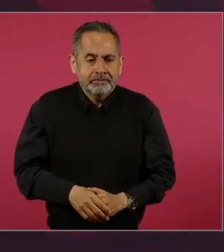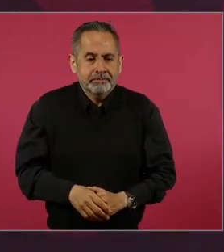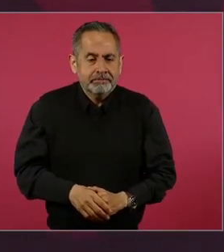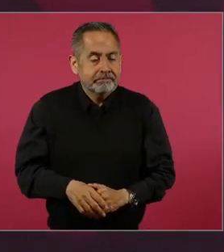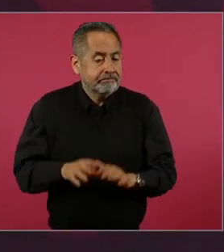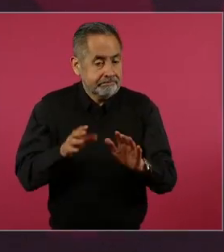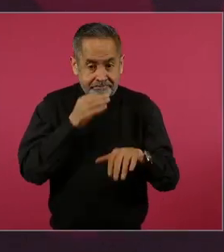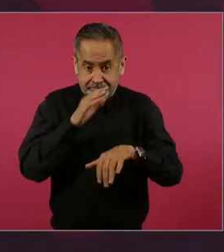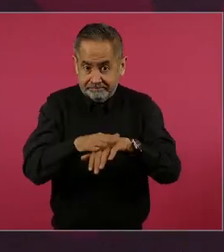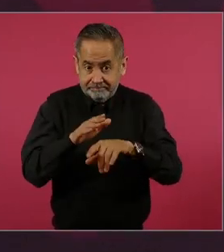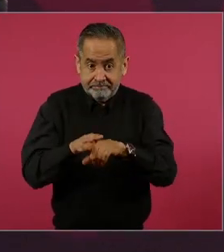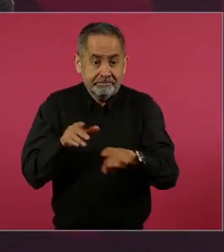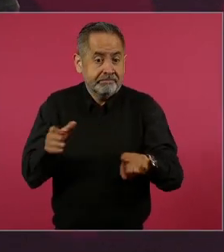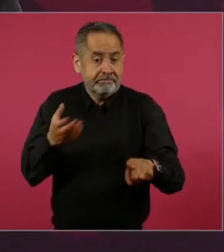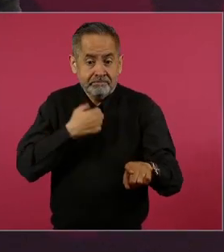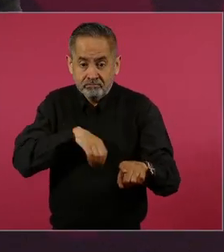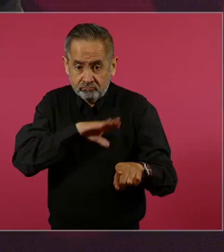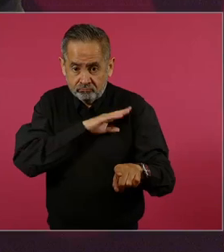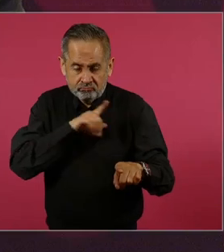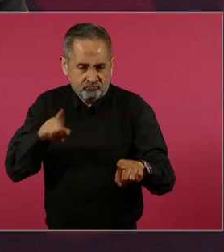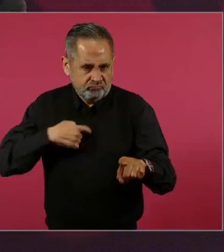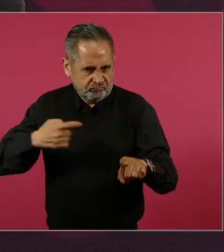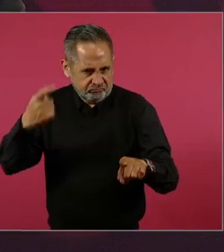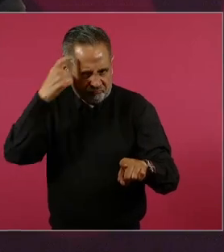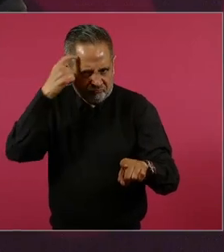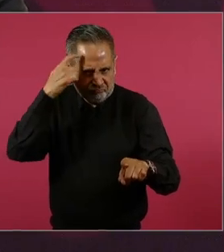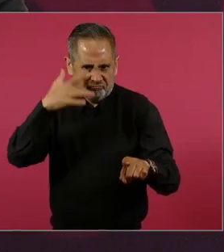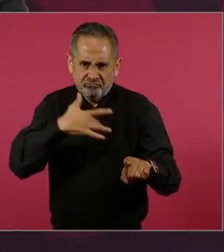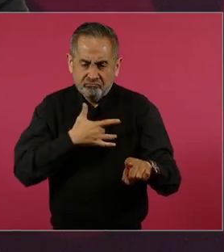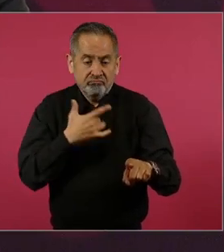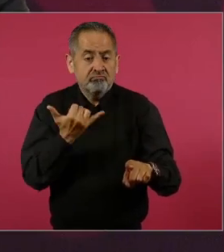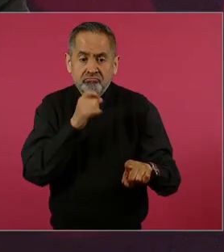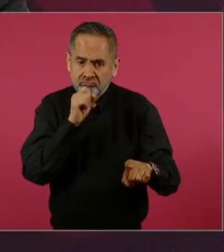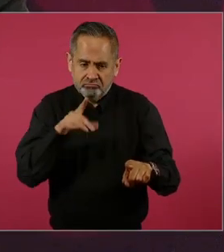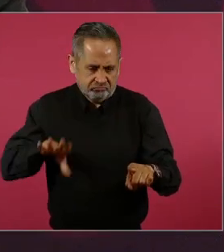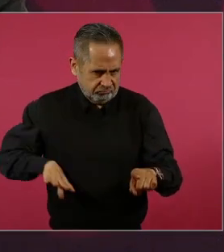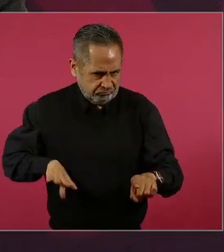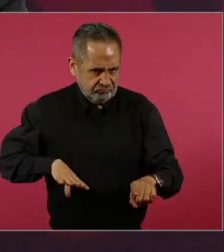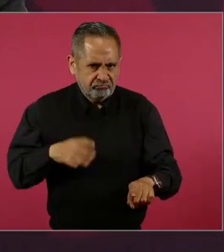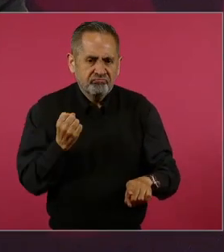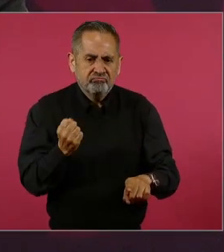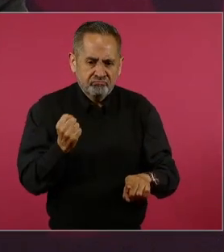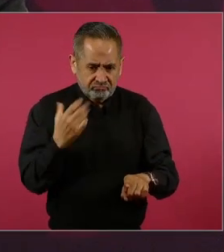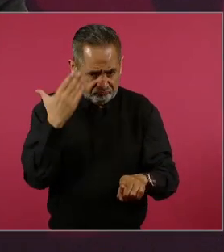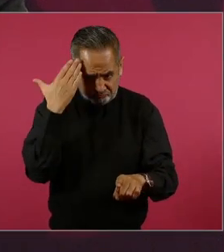Claudia… tiene cabeza, corazón y carácter,